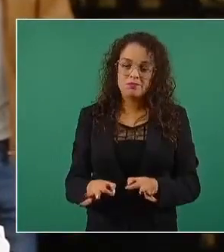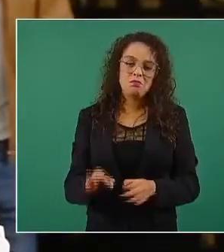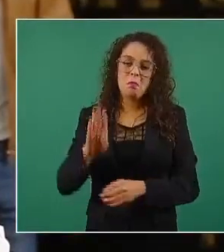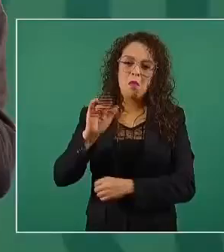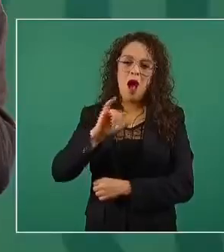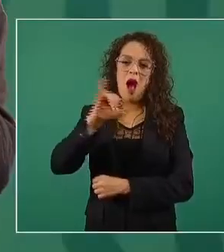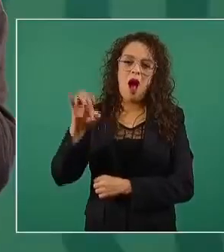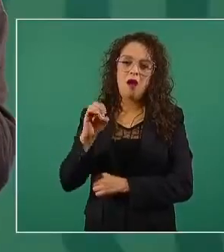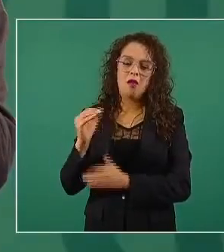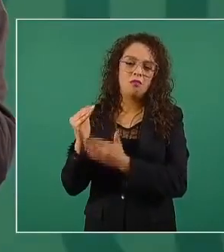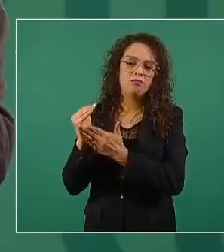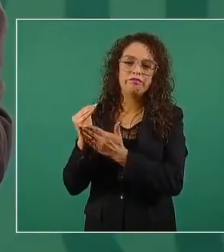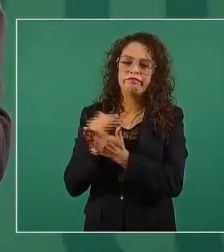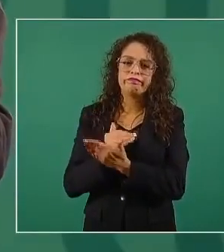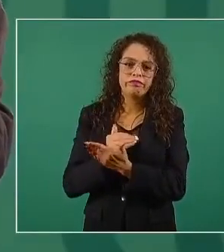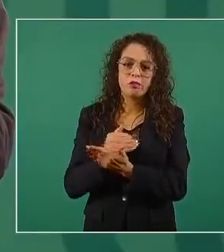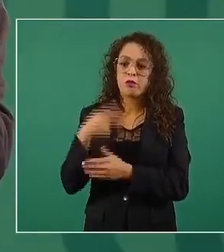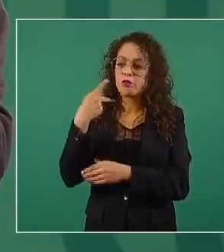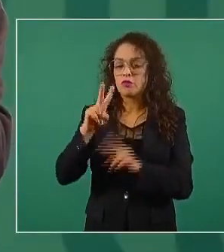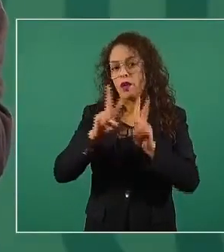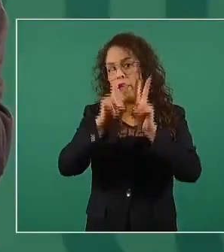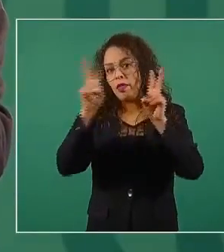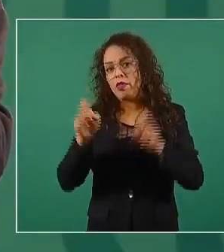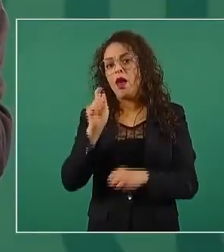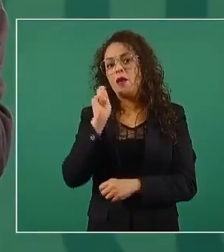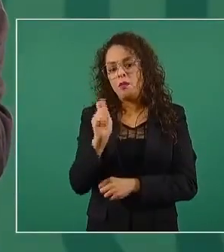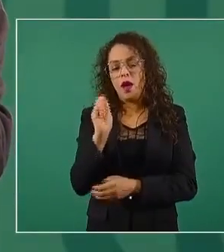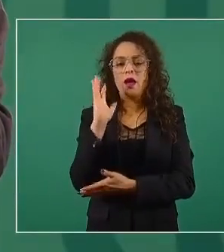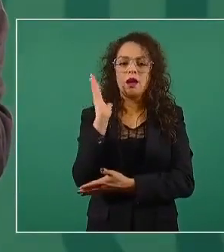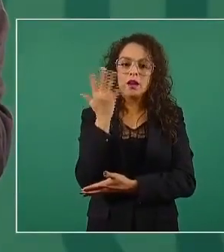básica. Pero el cambio radical,